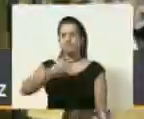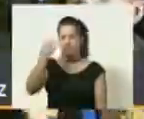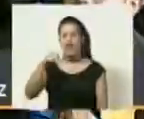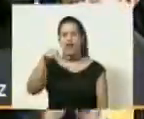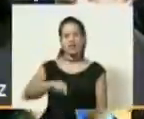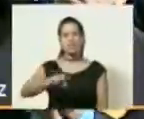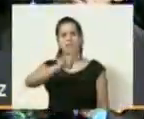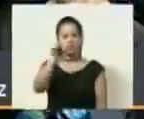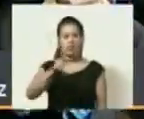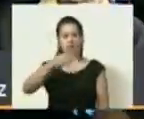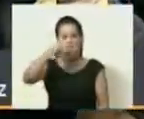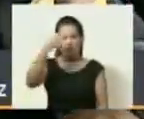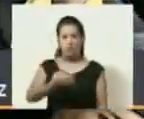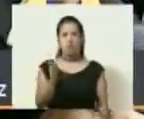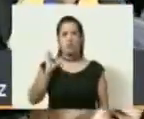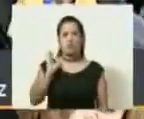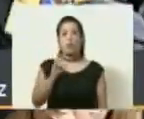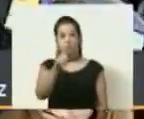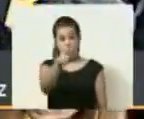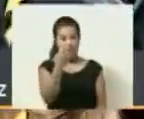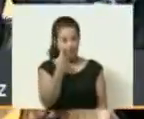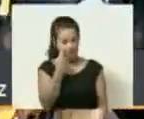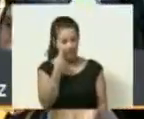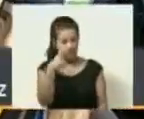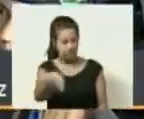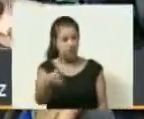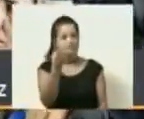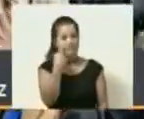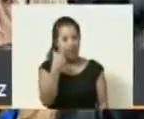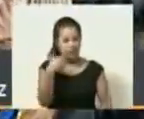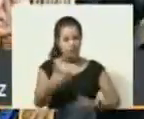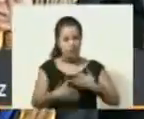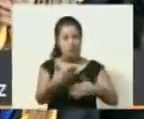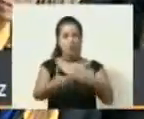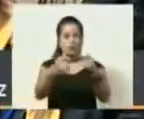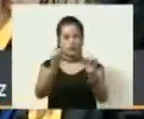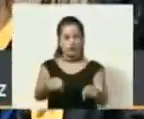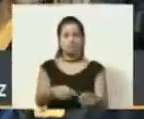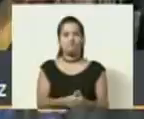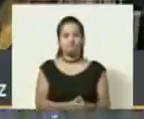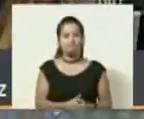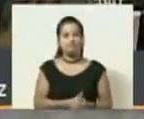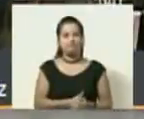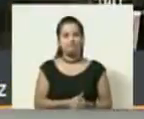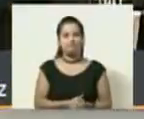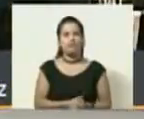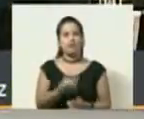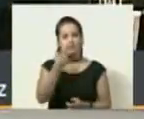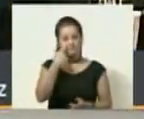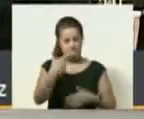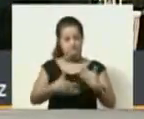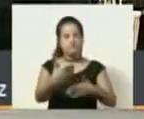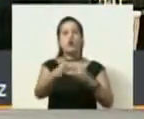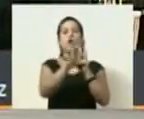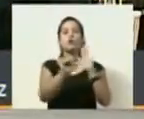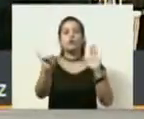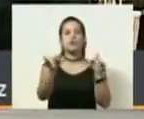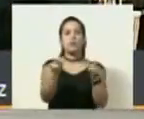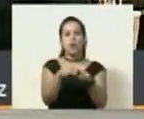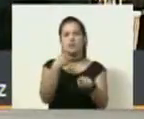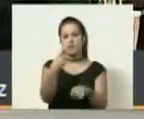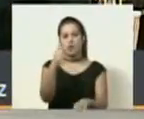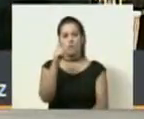Venezuela. Ustedes verán, vamos en el rumbo correcto. El rumbo constituyente, como dijo